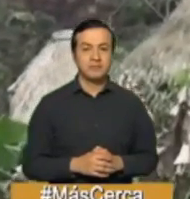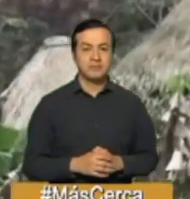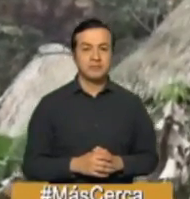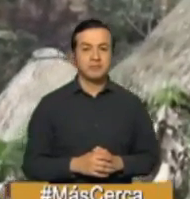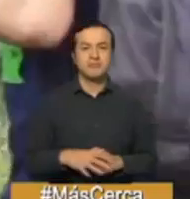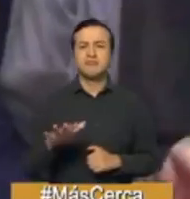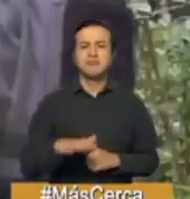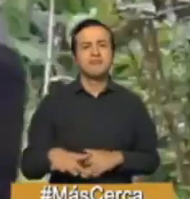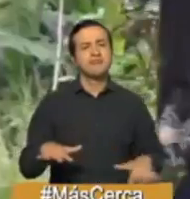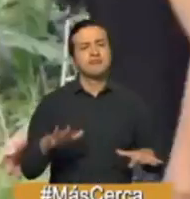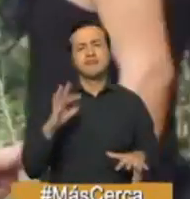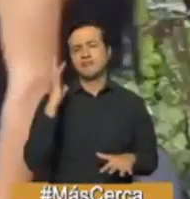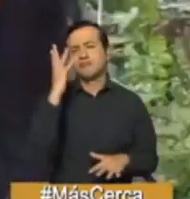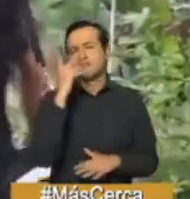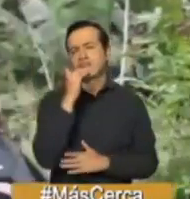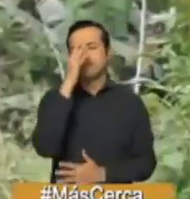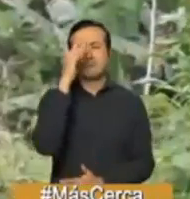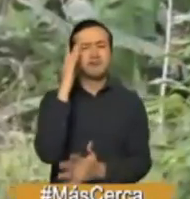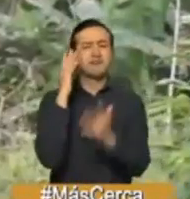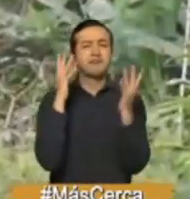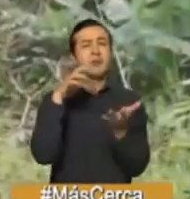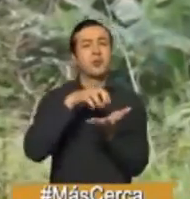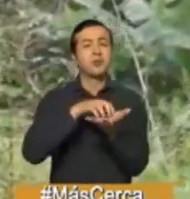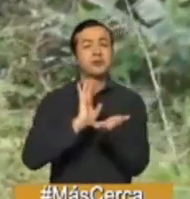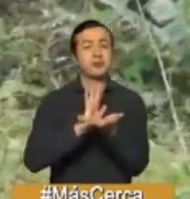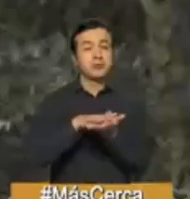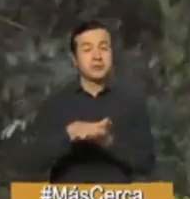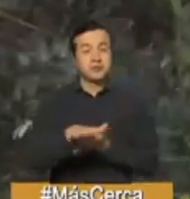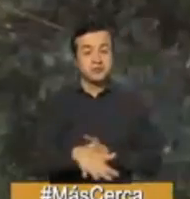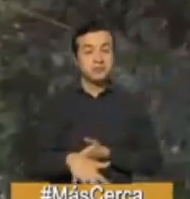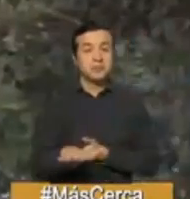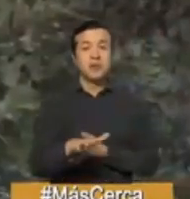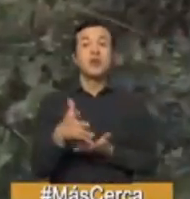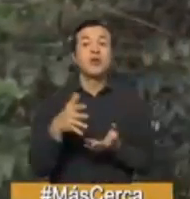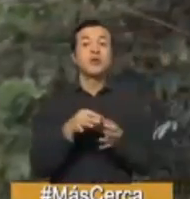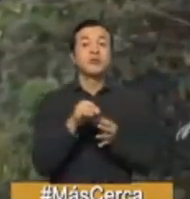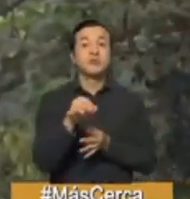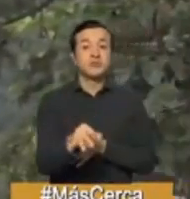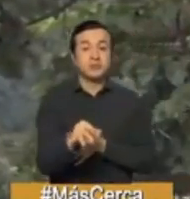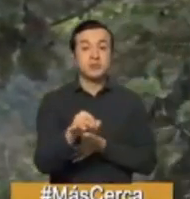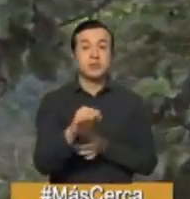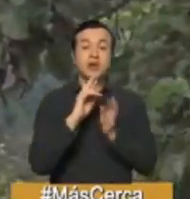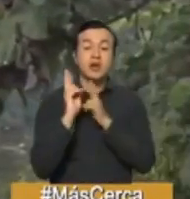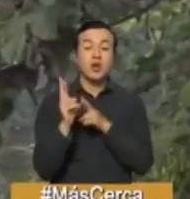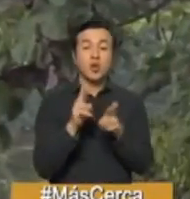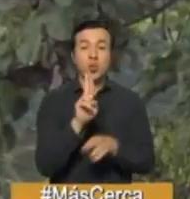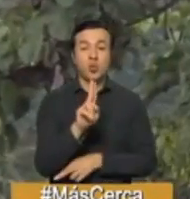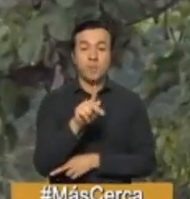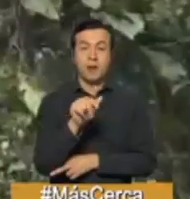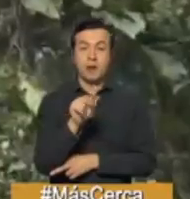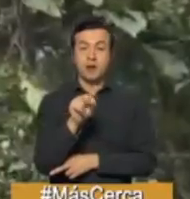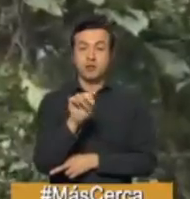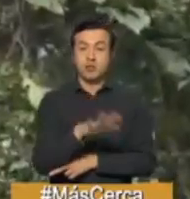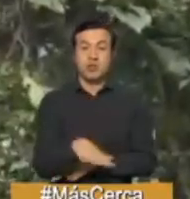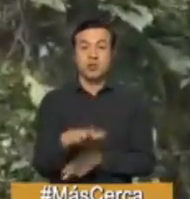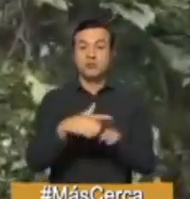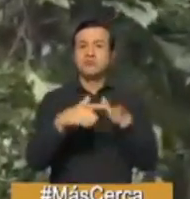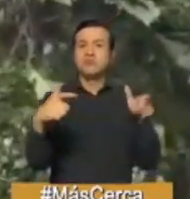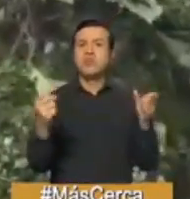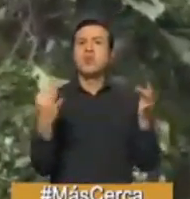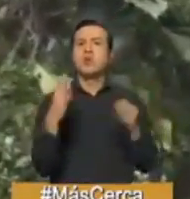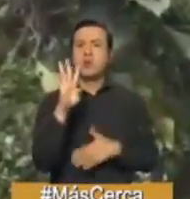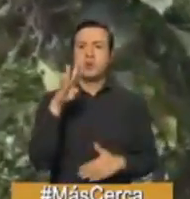Un pueblo mágico y verde es Morona, Santiago, asentada en el valle del río Upano. Tiene una superficie